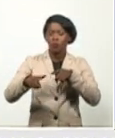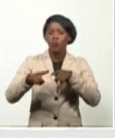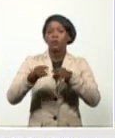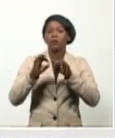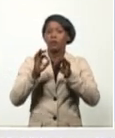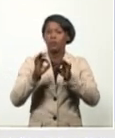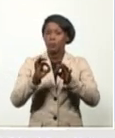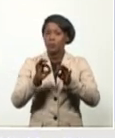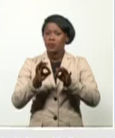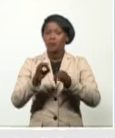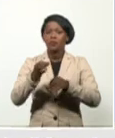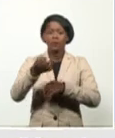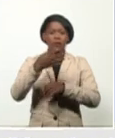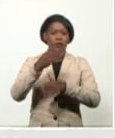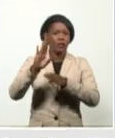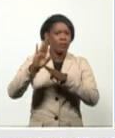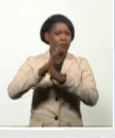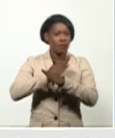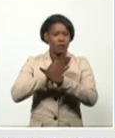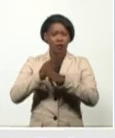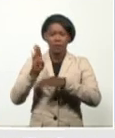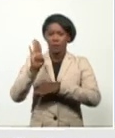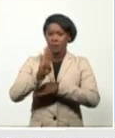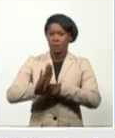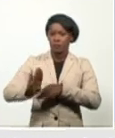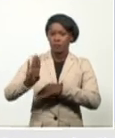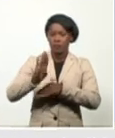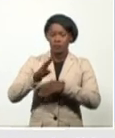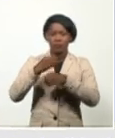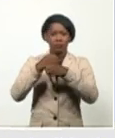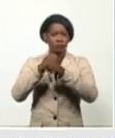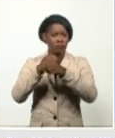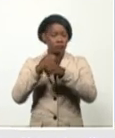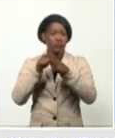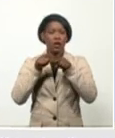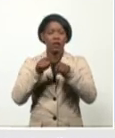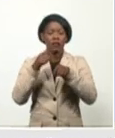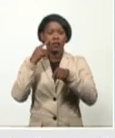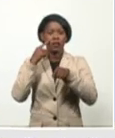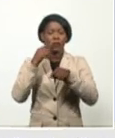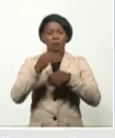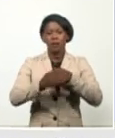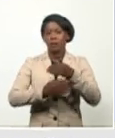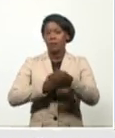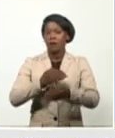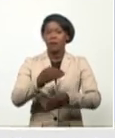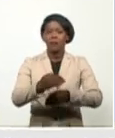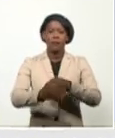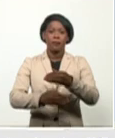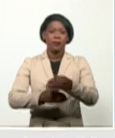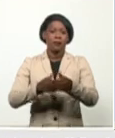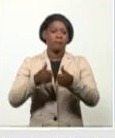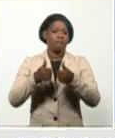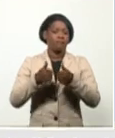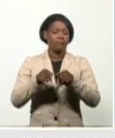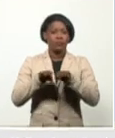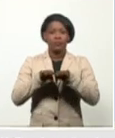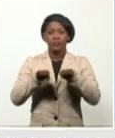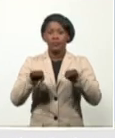medicina homeopática, que permiten esta evolución, que además, por lo que uno ve por los resultados del